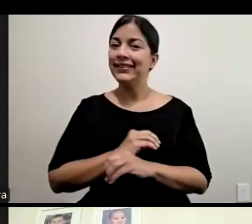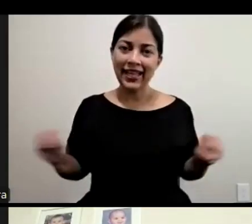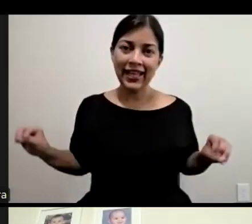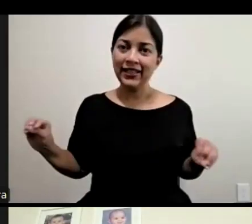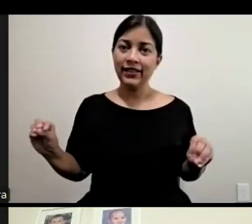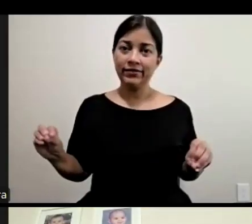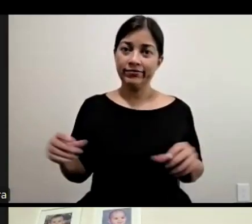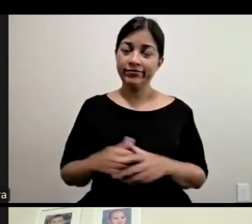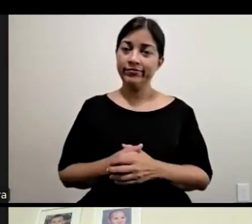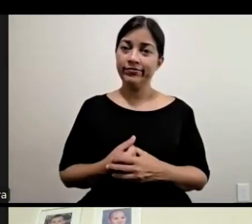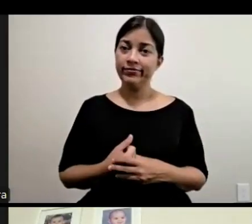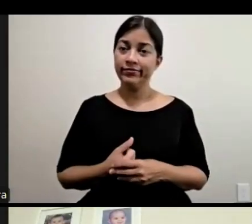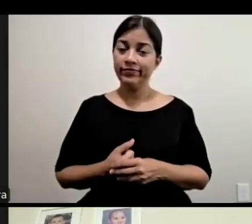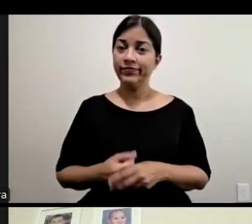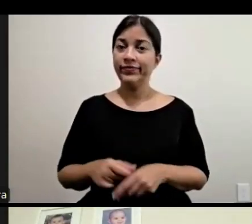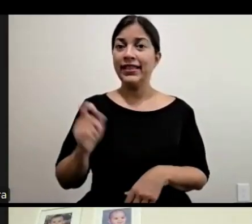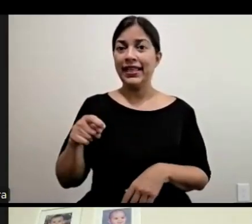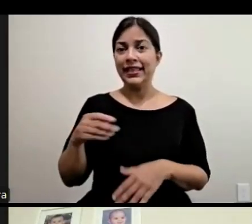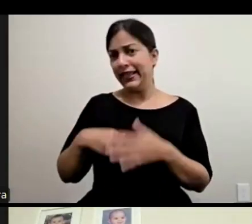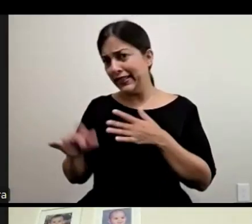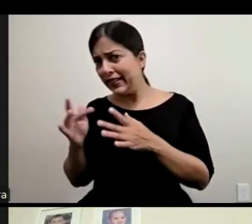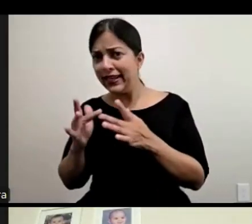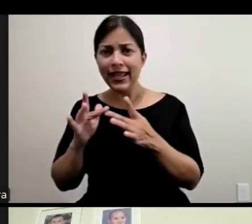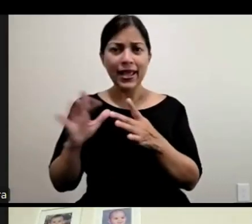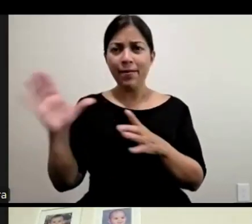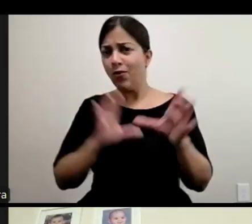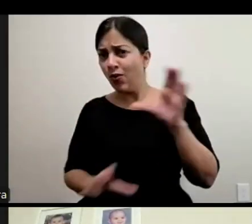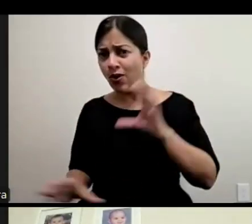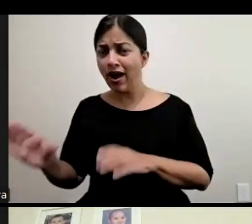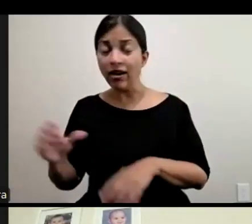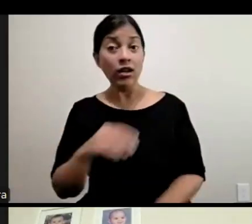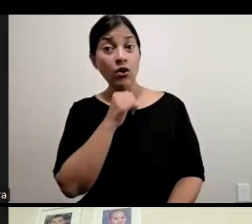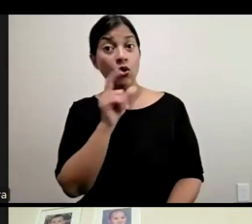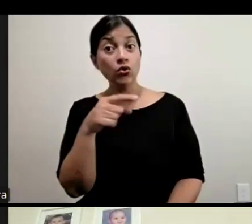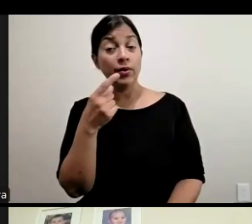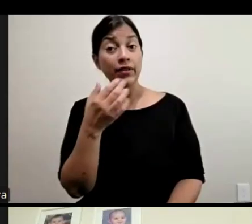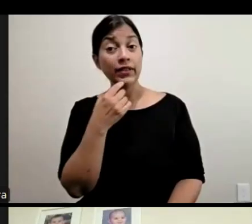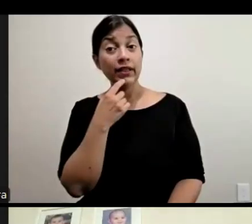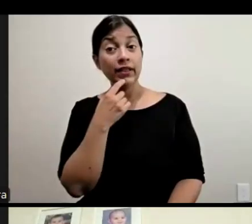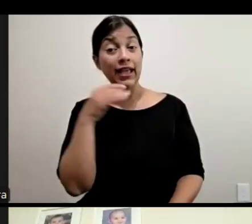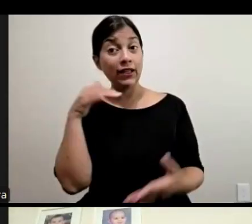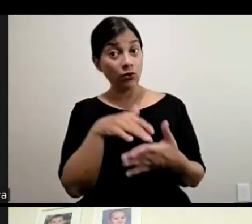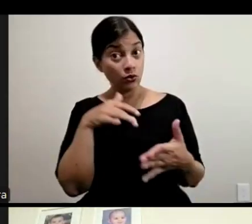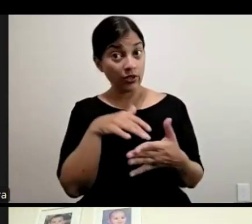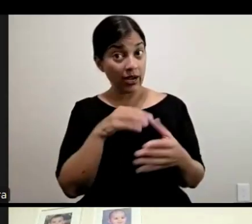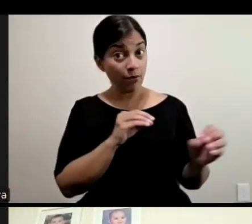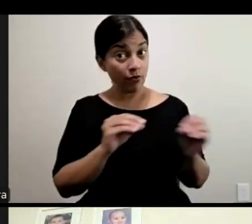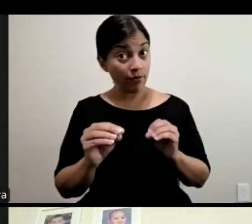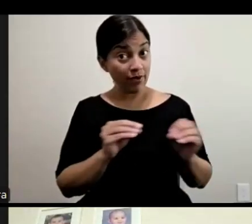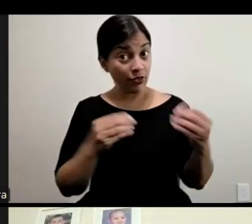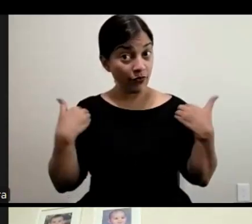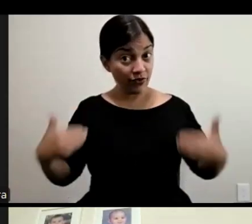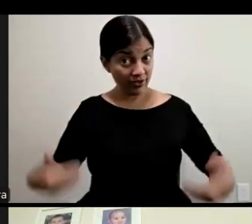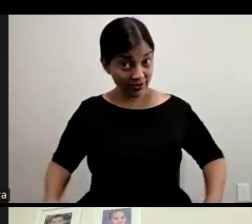que meterte a internet, tienes que buscar. No solamente es estudiar el movimiento